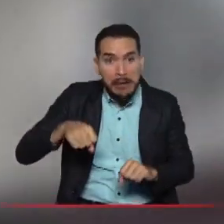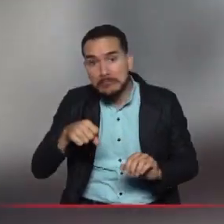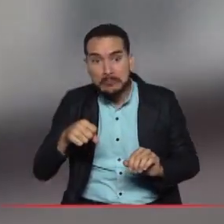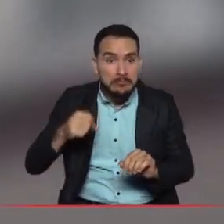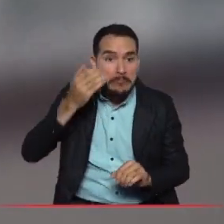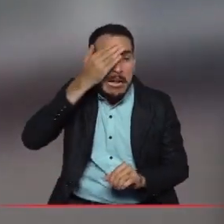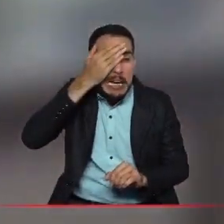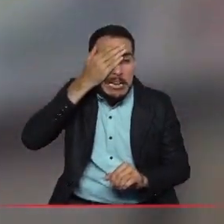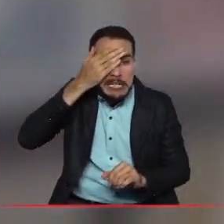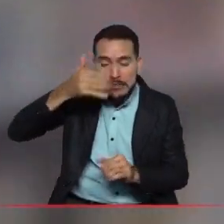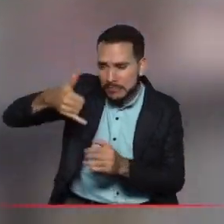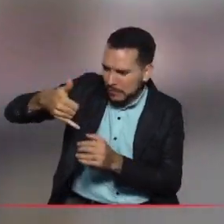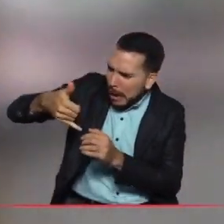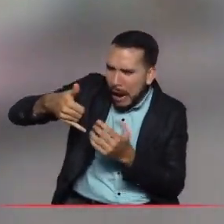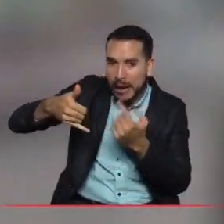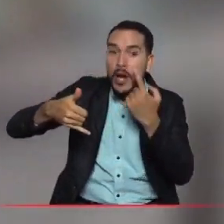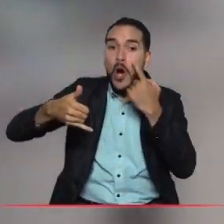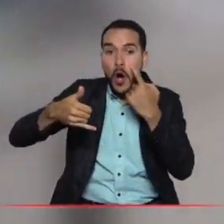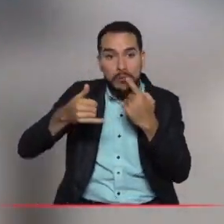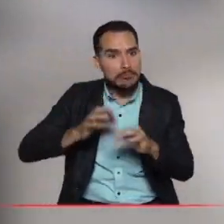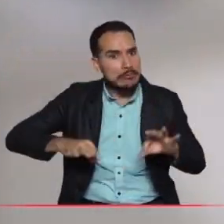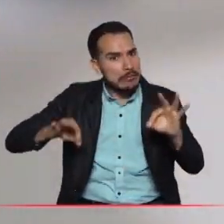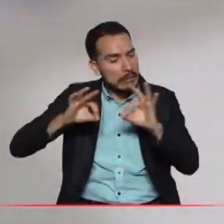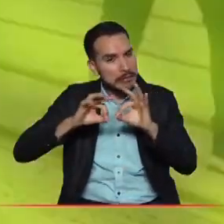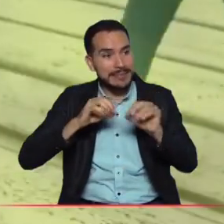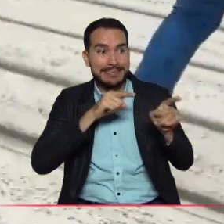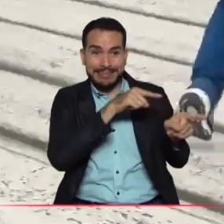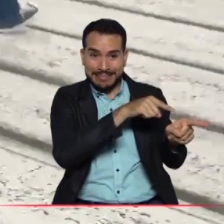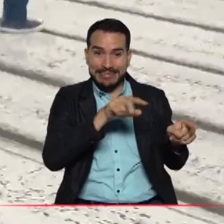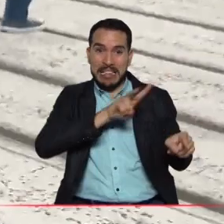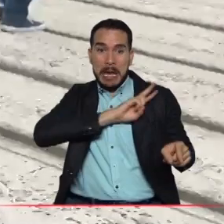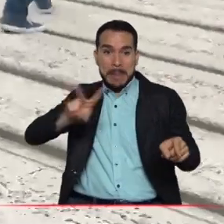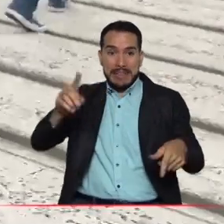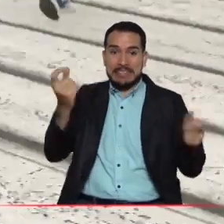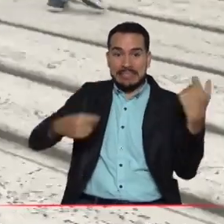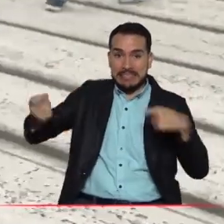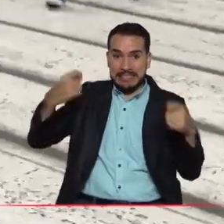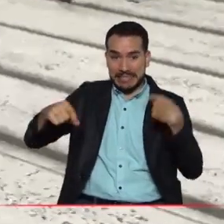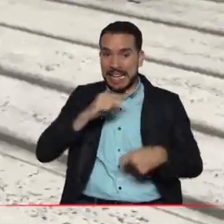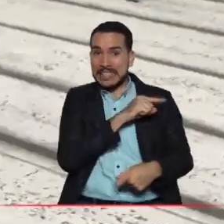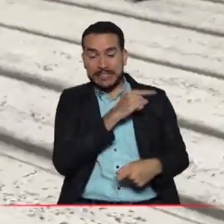en diferentes municipios del departamento del Valle del Cauca. Con esta información me despido